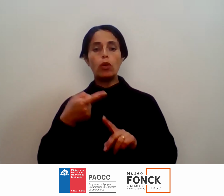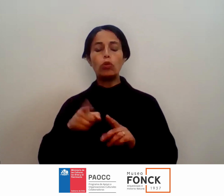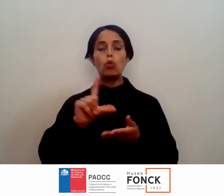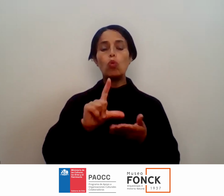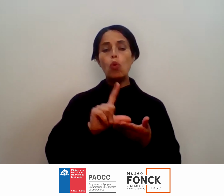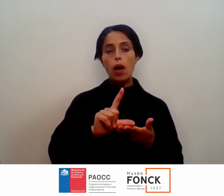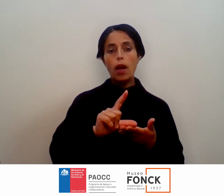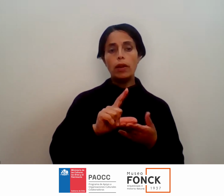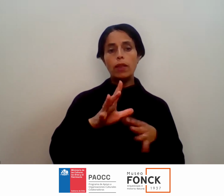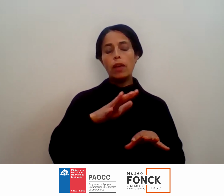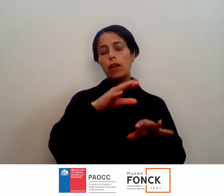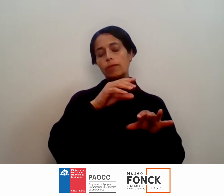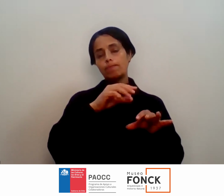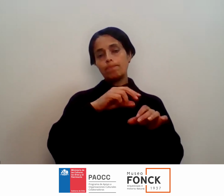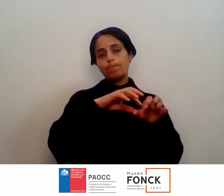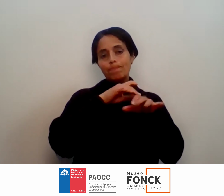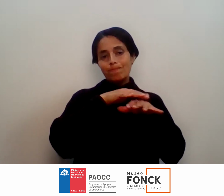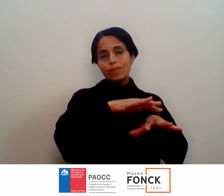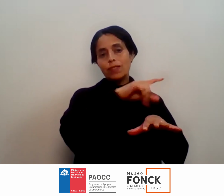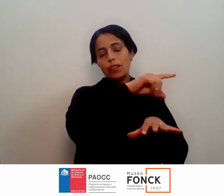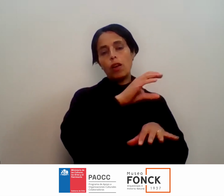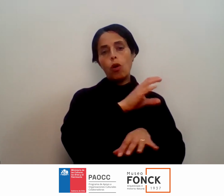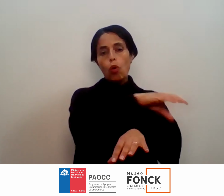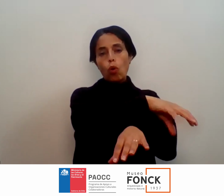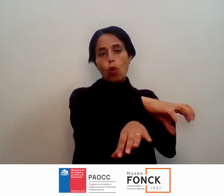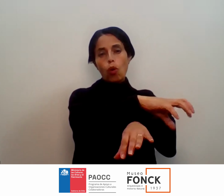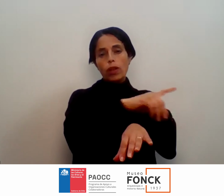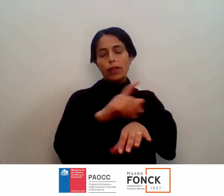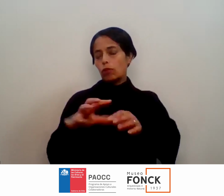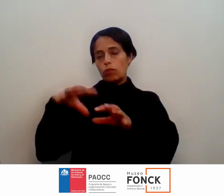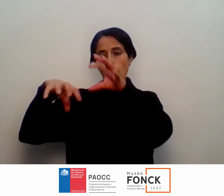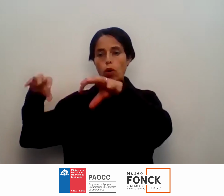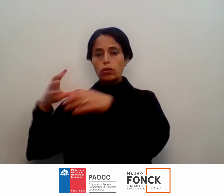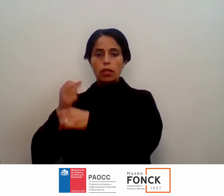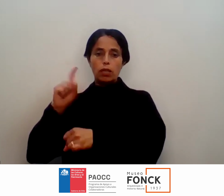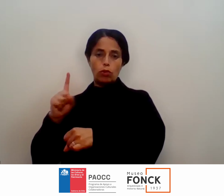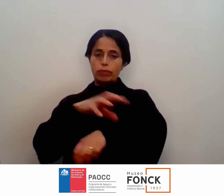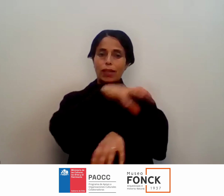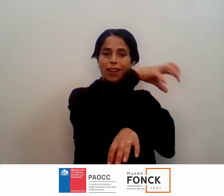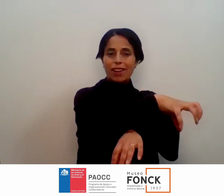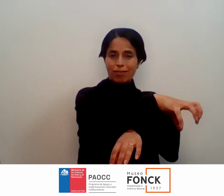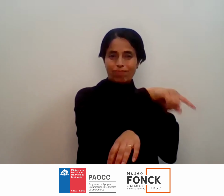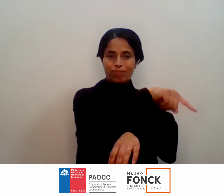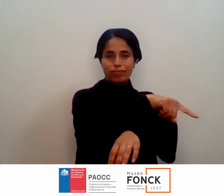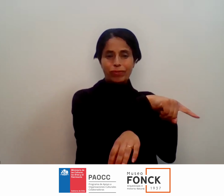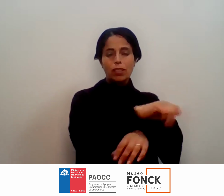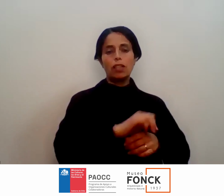es decir, de la vertiente oriental de los Andes, y en la costa desértica,